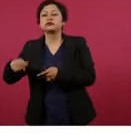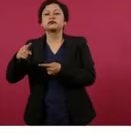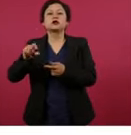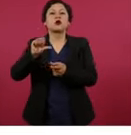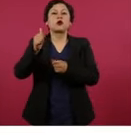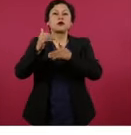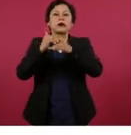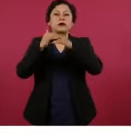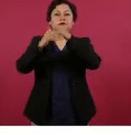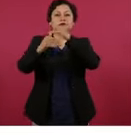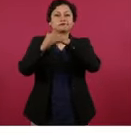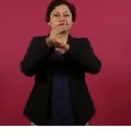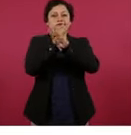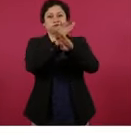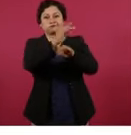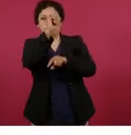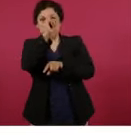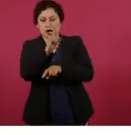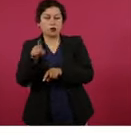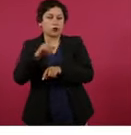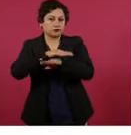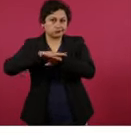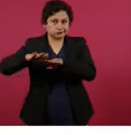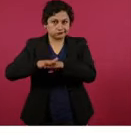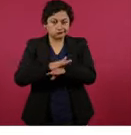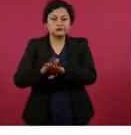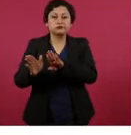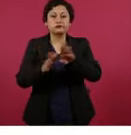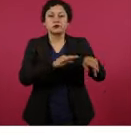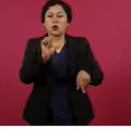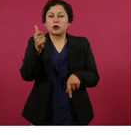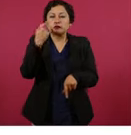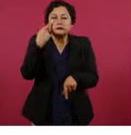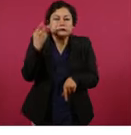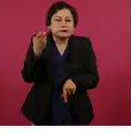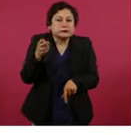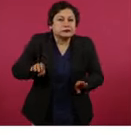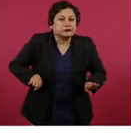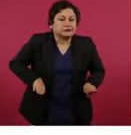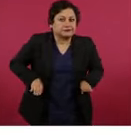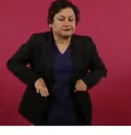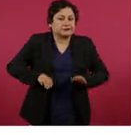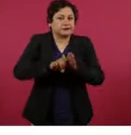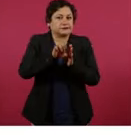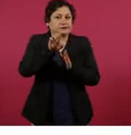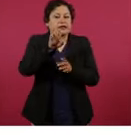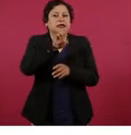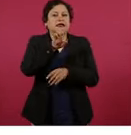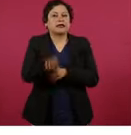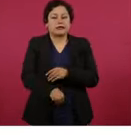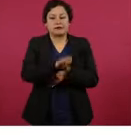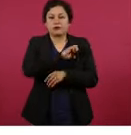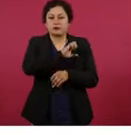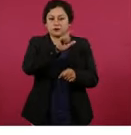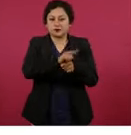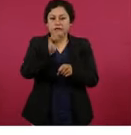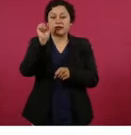muy particular que traemos aquí es allá en Zacatecas, en un centro de salud de Campo 15, en